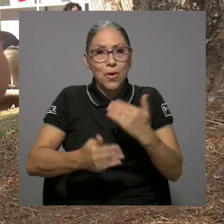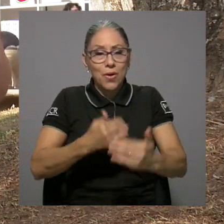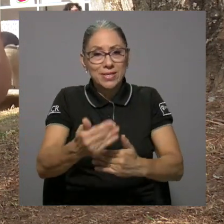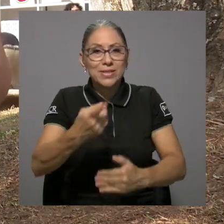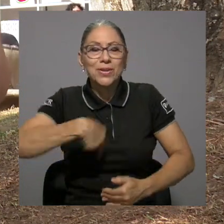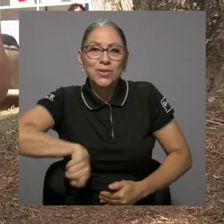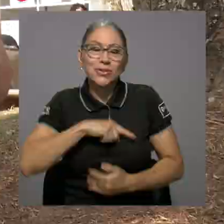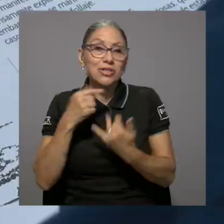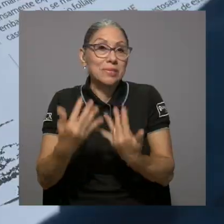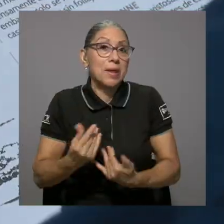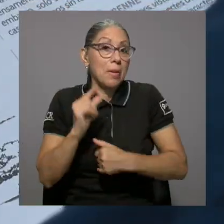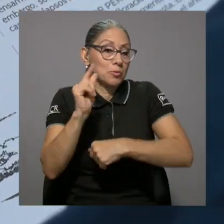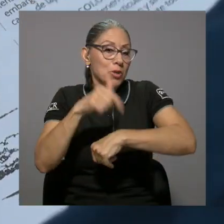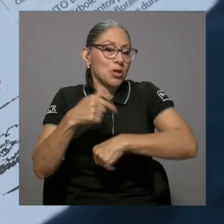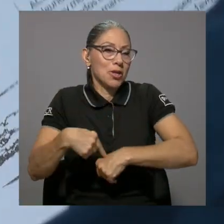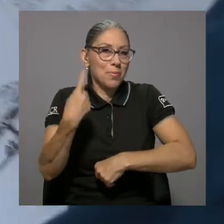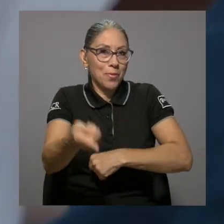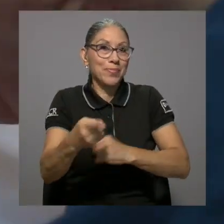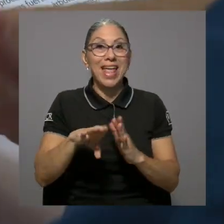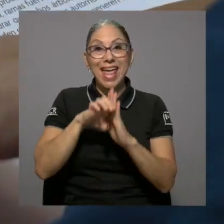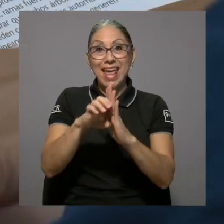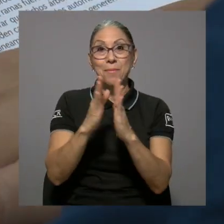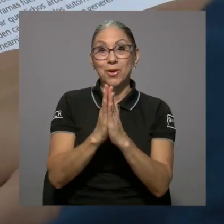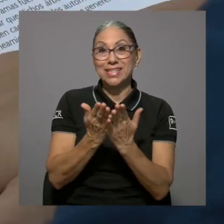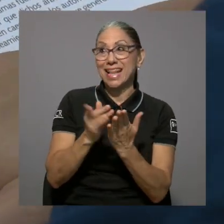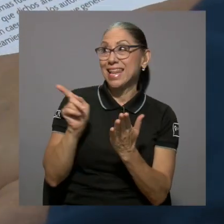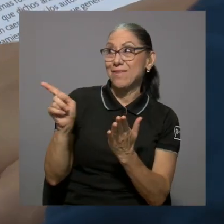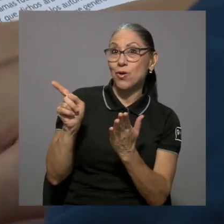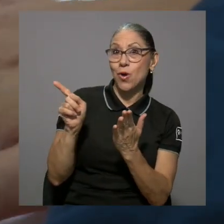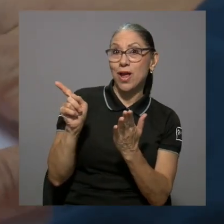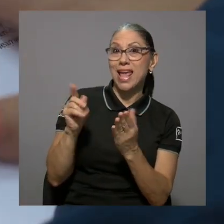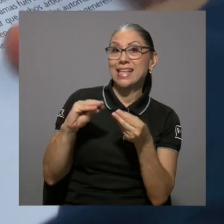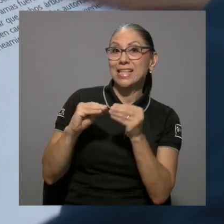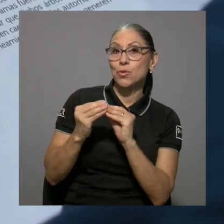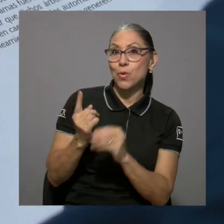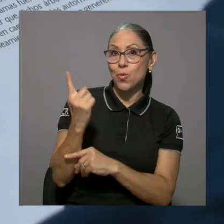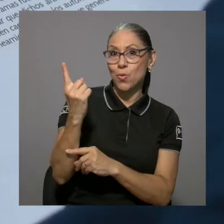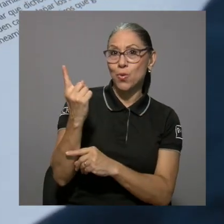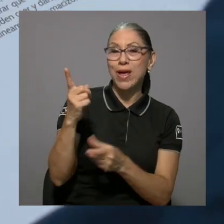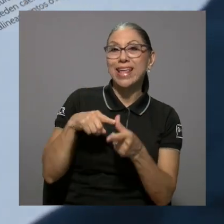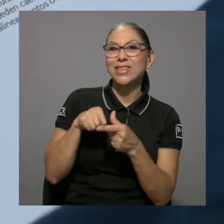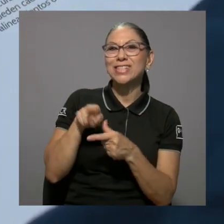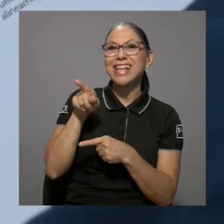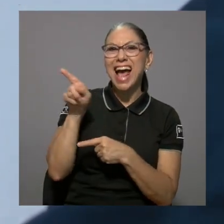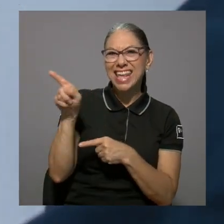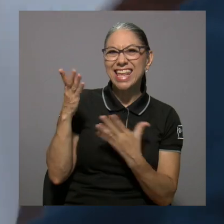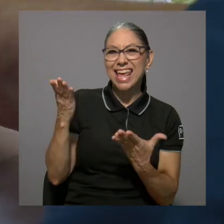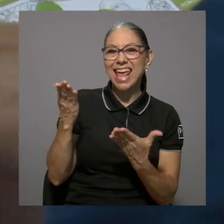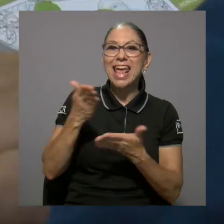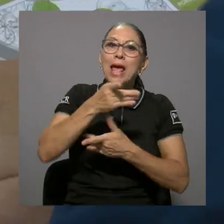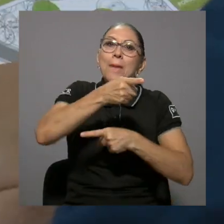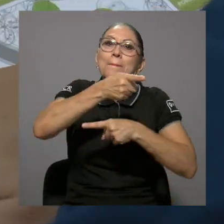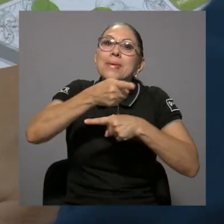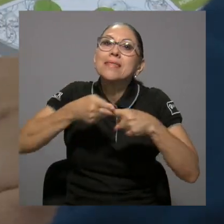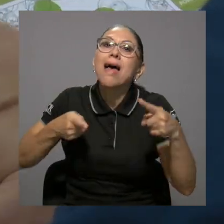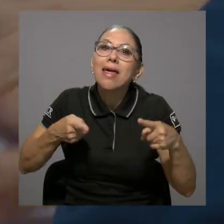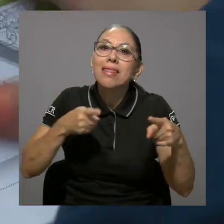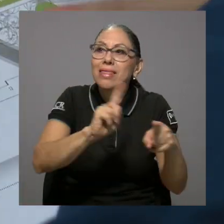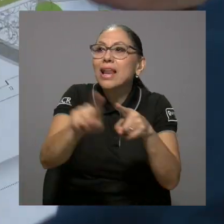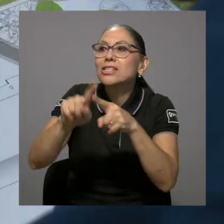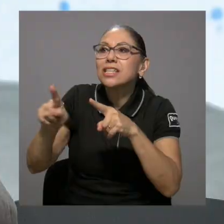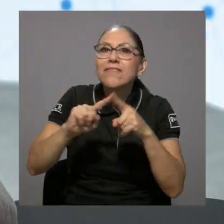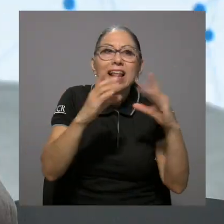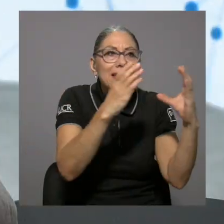que esperamos hacerlo pronto. Por ejemplo, este libro es el volumen 1. Entonces aquí está la mitad de las especies que